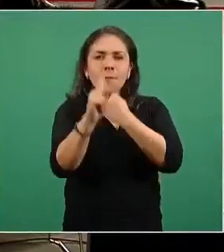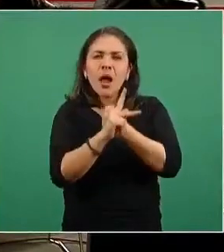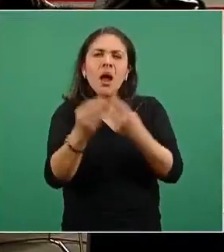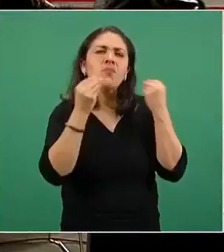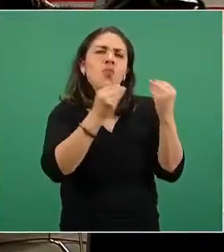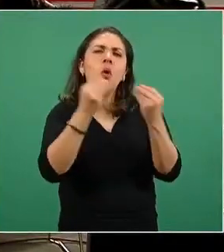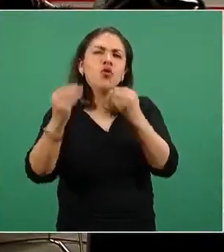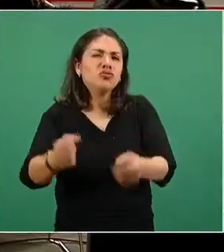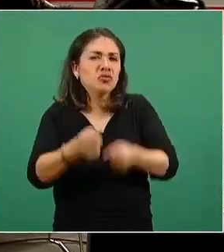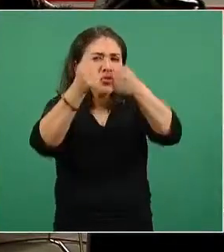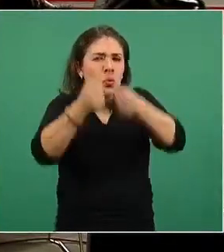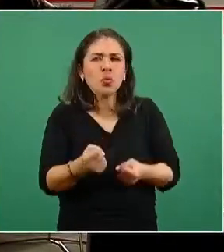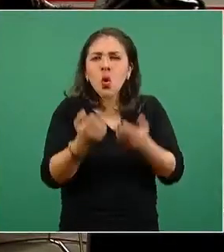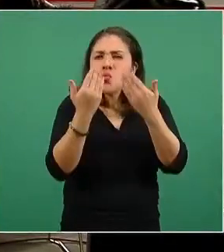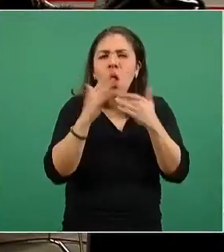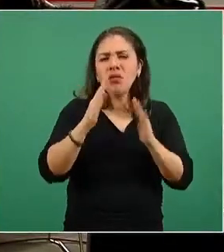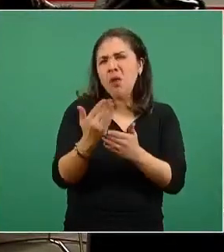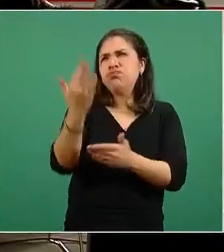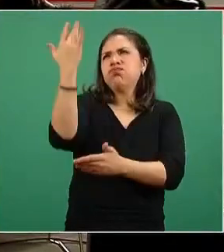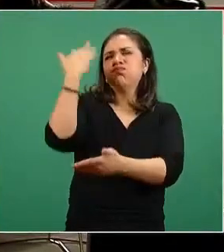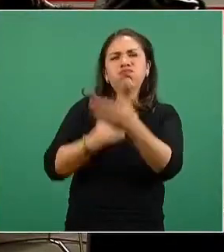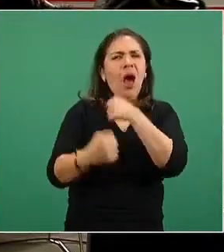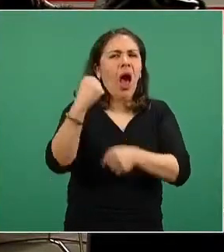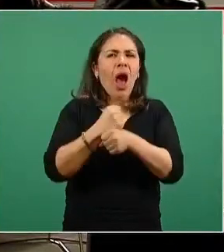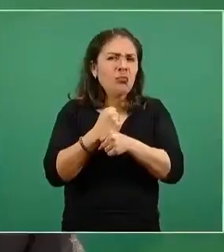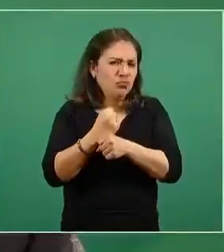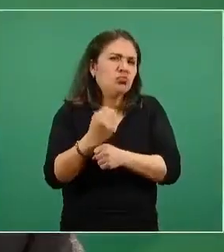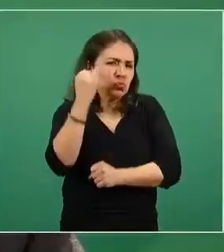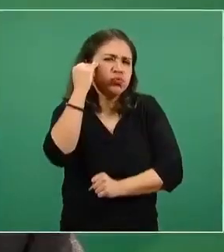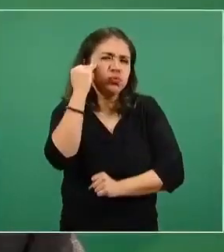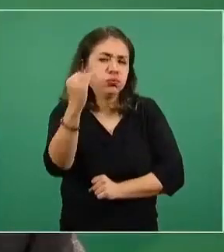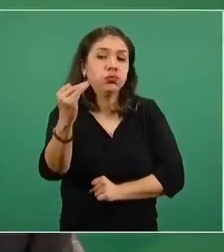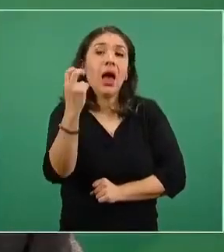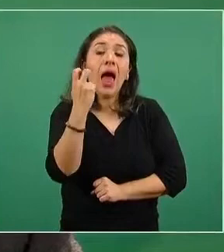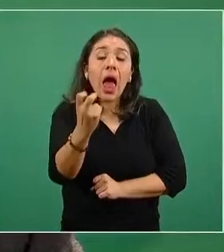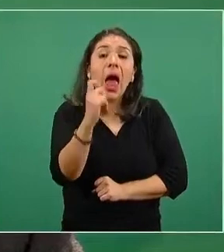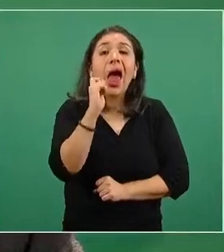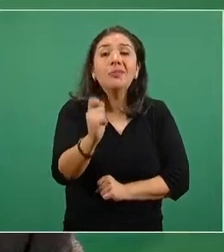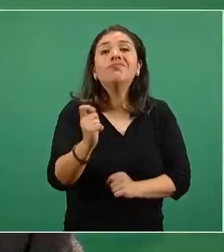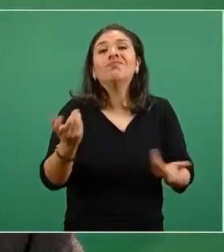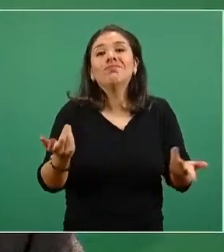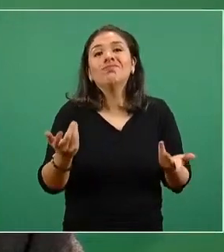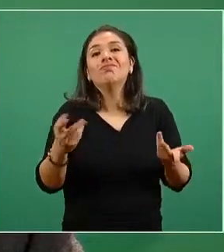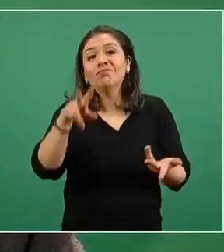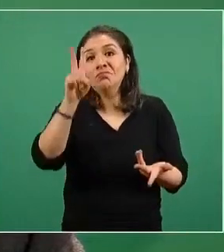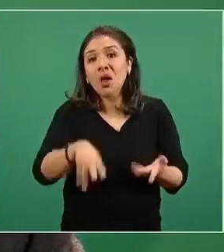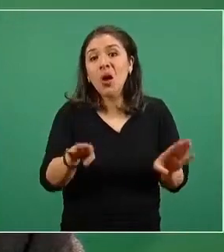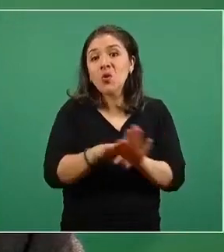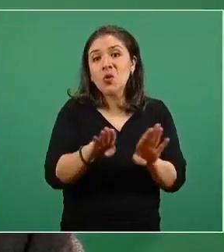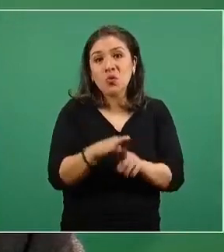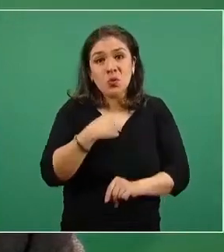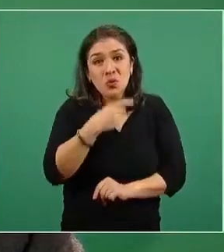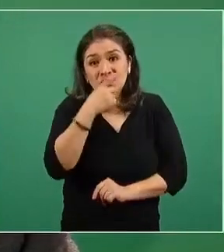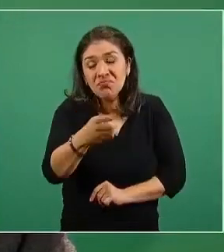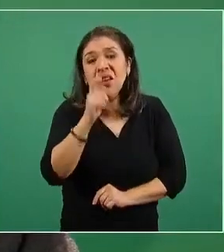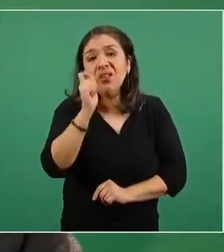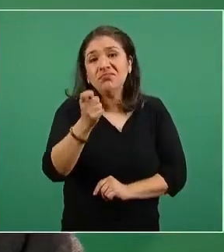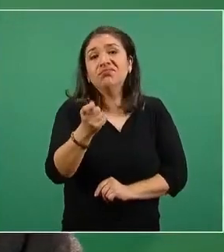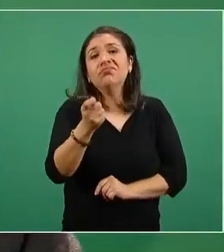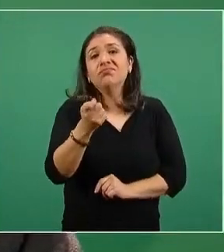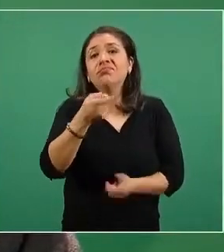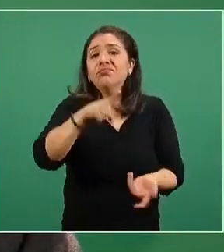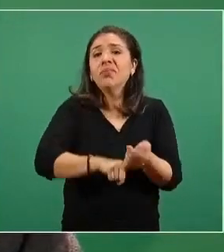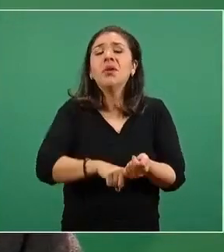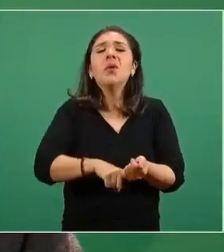pública por muchas décadas ya. Esto tiene que ver con, desde luego no podría dejar de mencionarlo, con